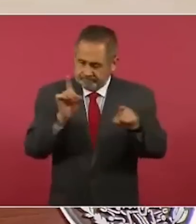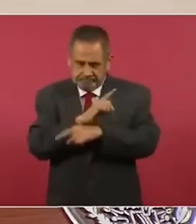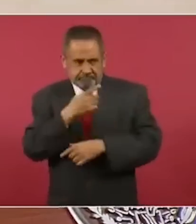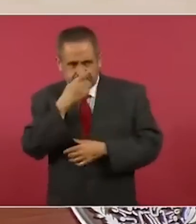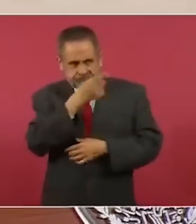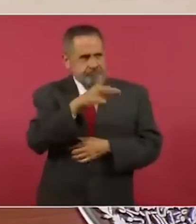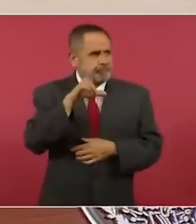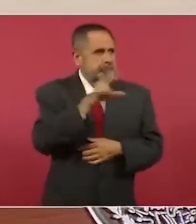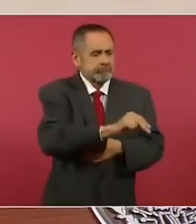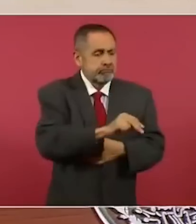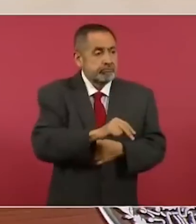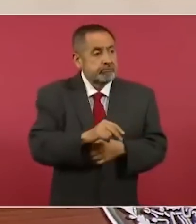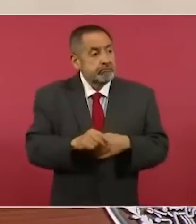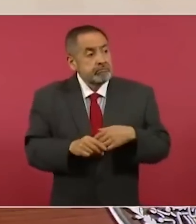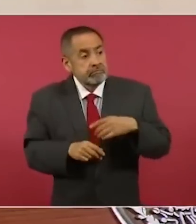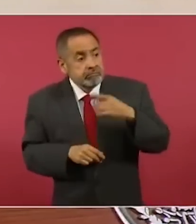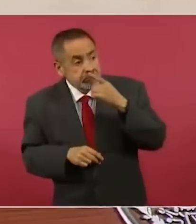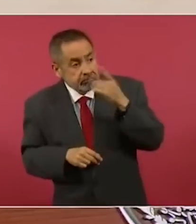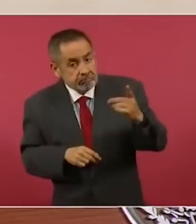respondiendo.